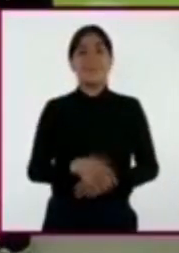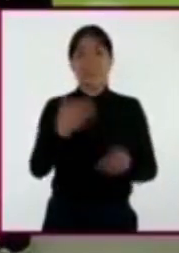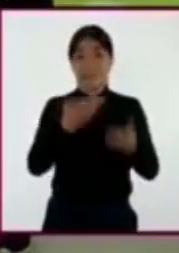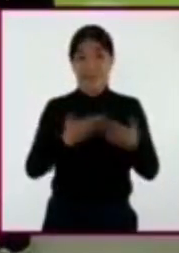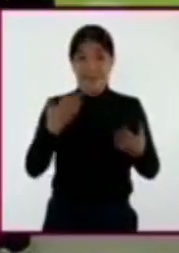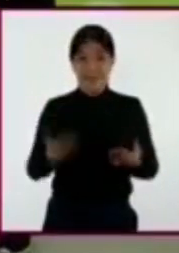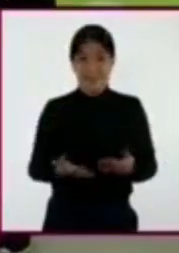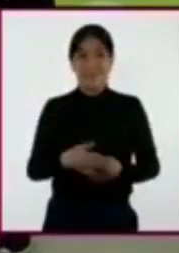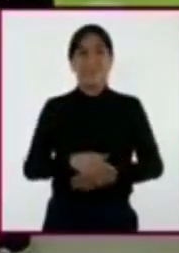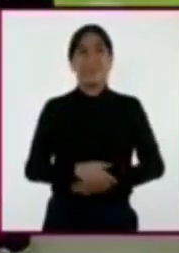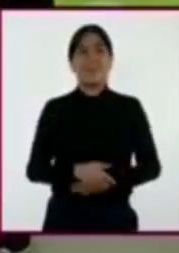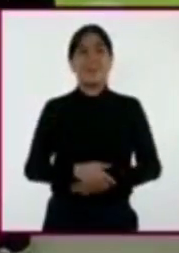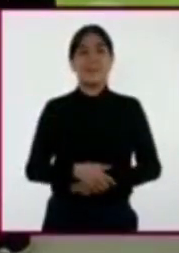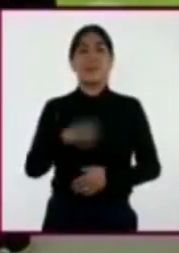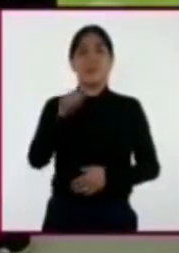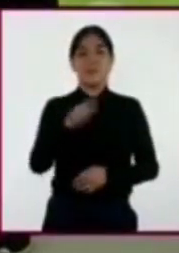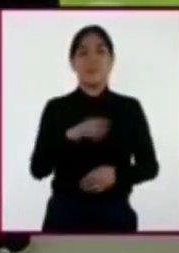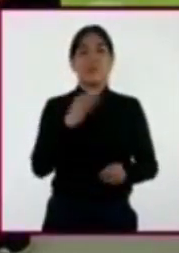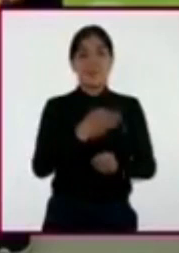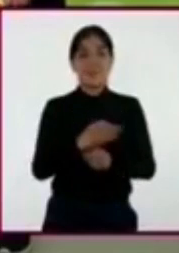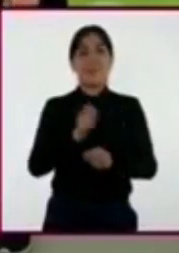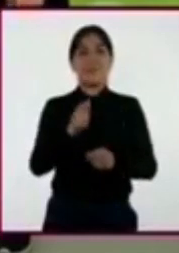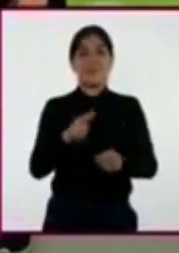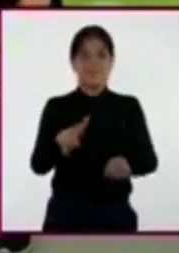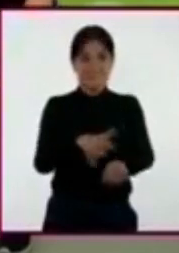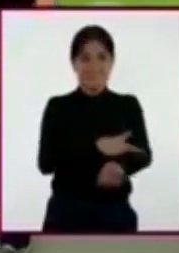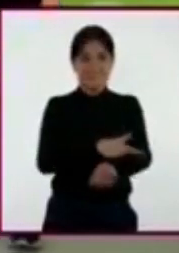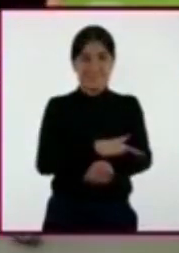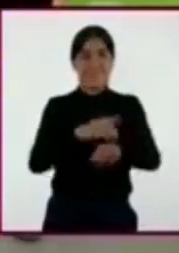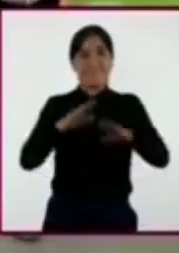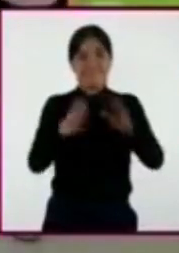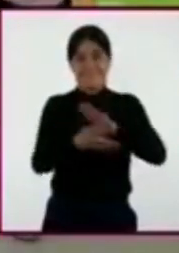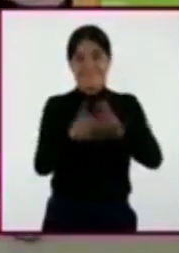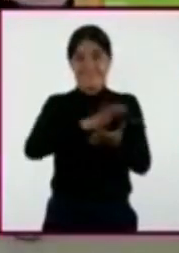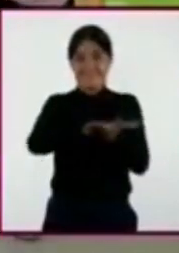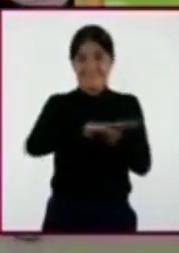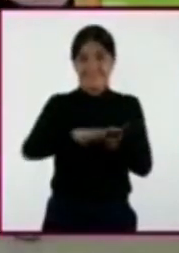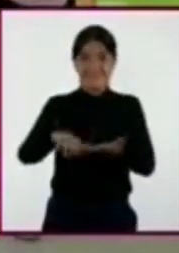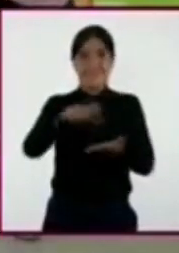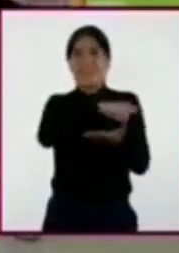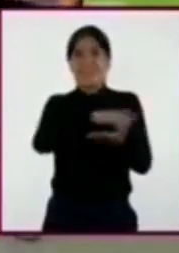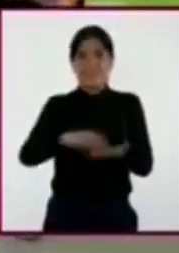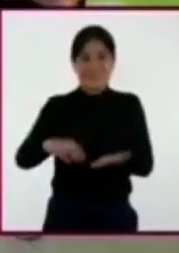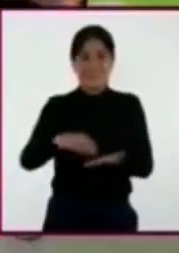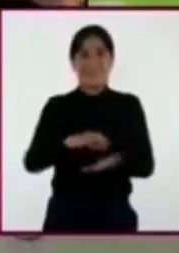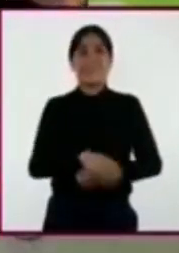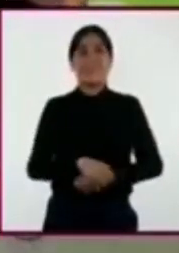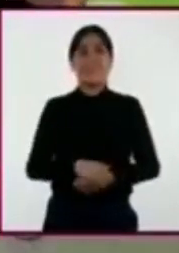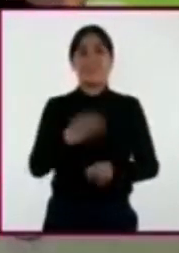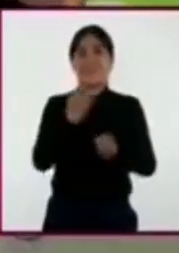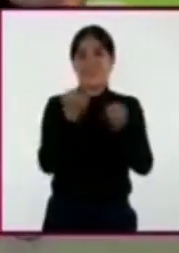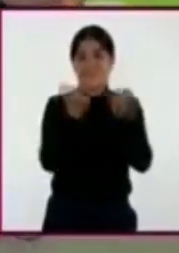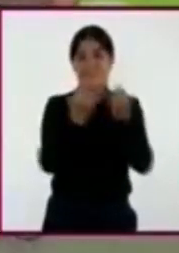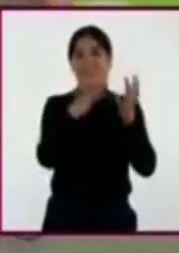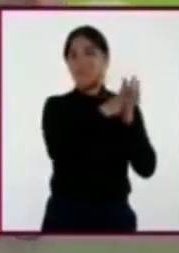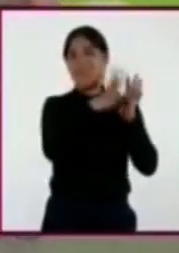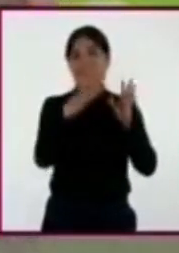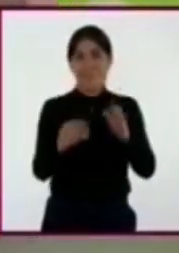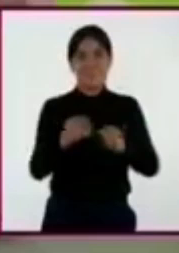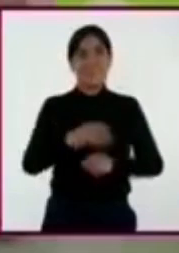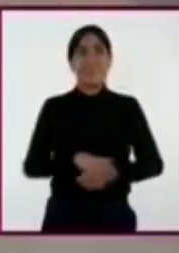Ahora vamos a colocar el calcetín en el piso. Vamos a pisar nuestro